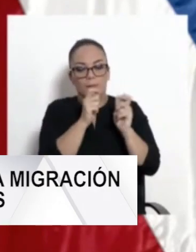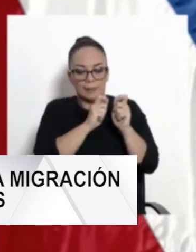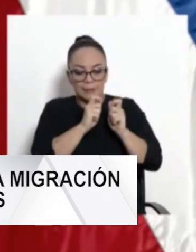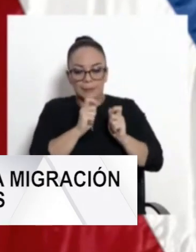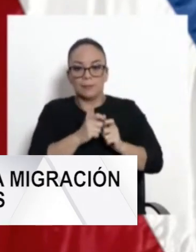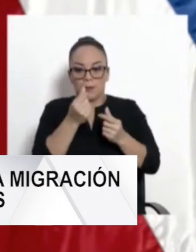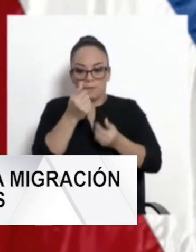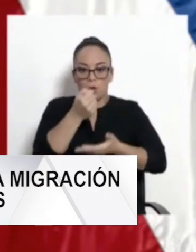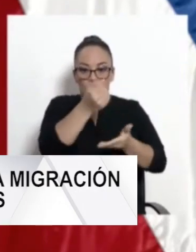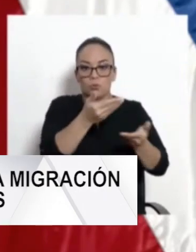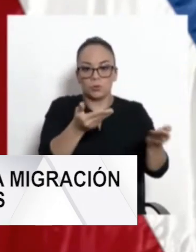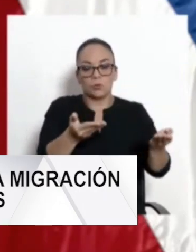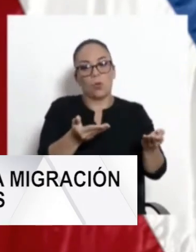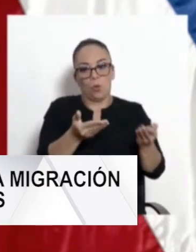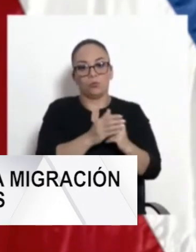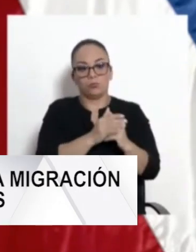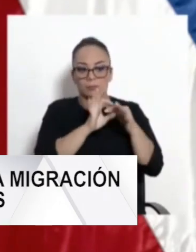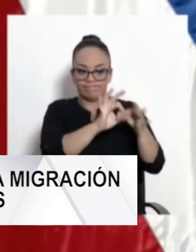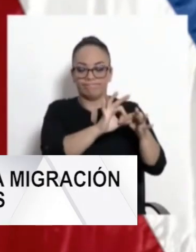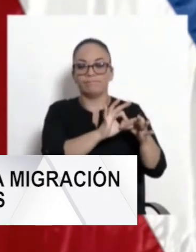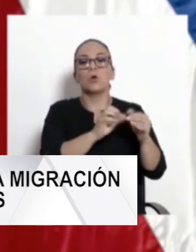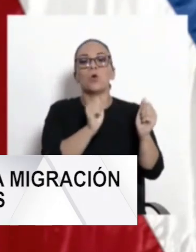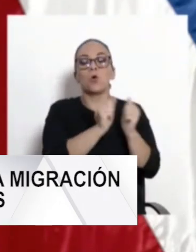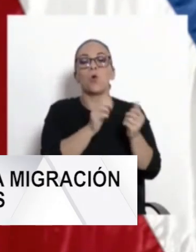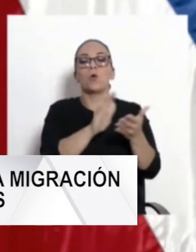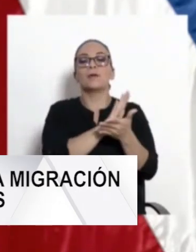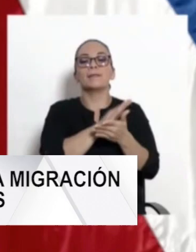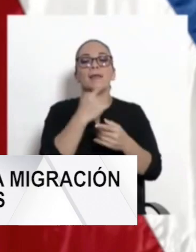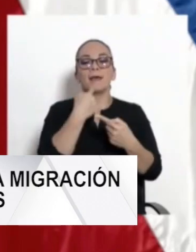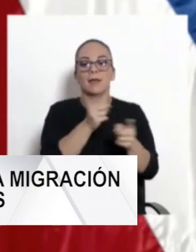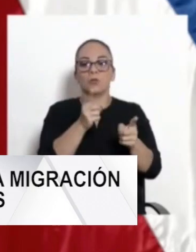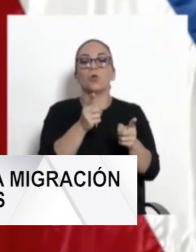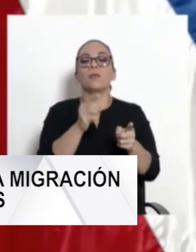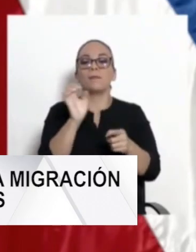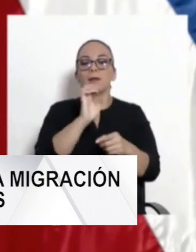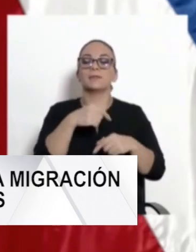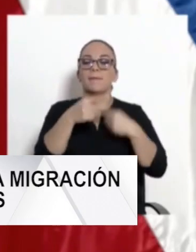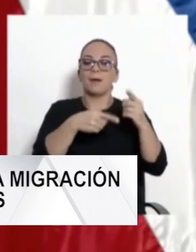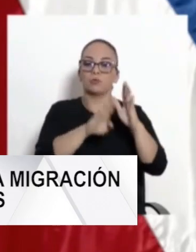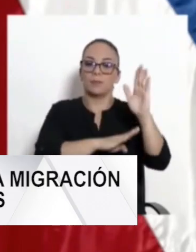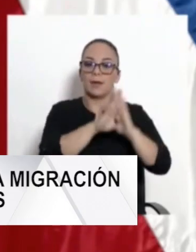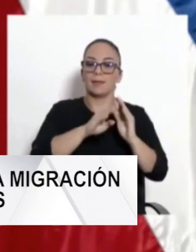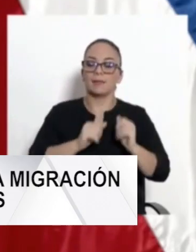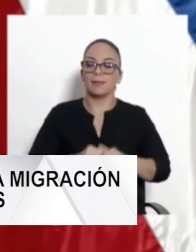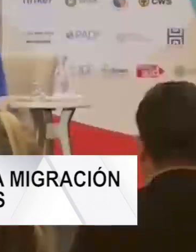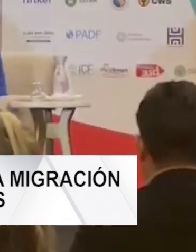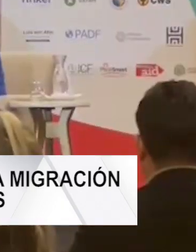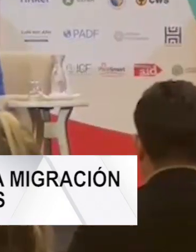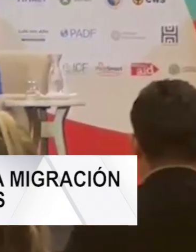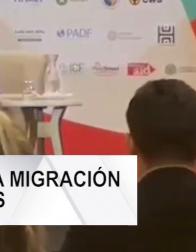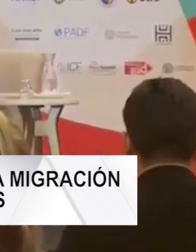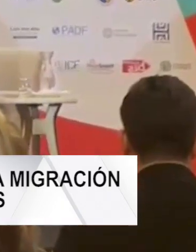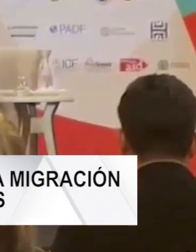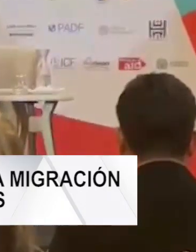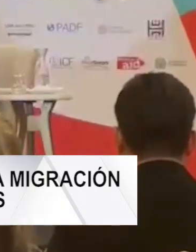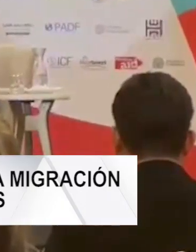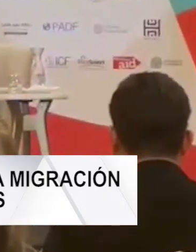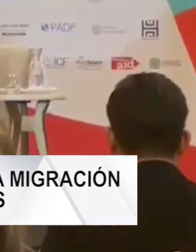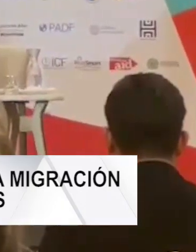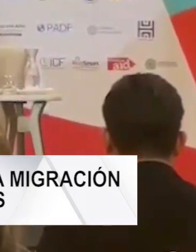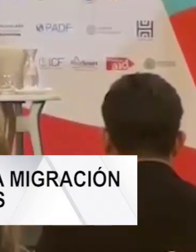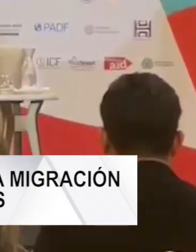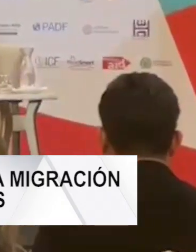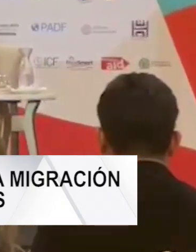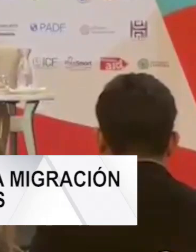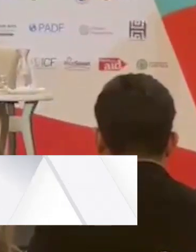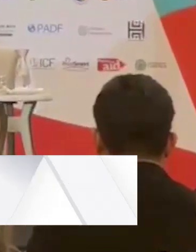que ha impuesto el gobierno de Chávez. Estos instrumentos y este discurso están ayudando a estigmatizar